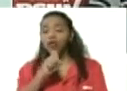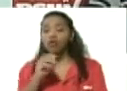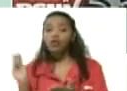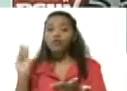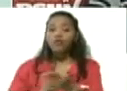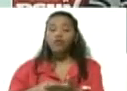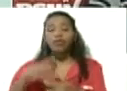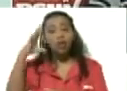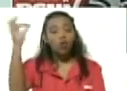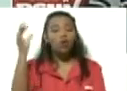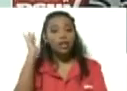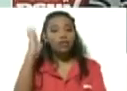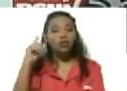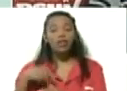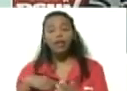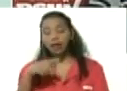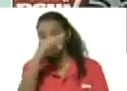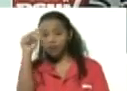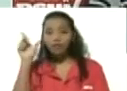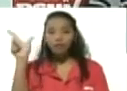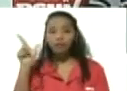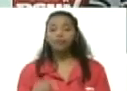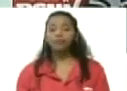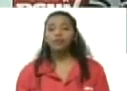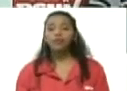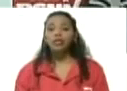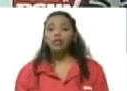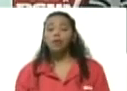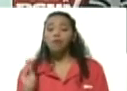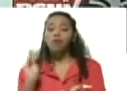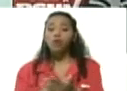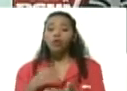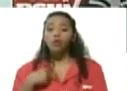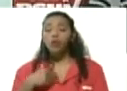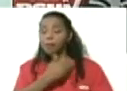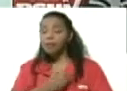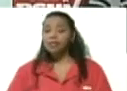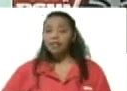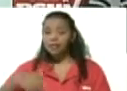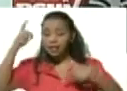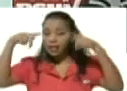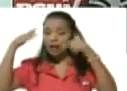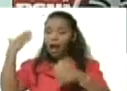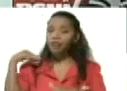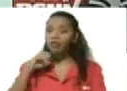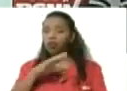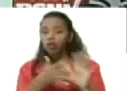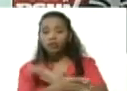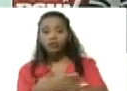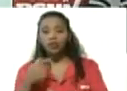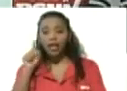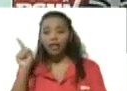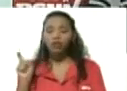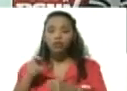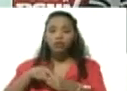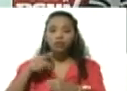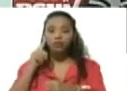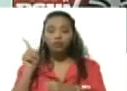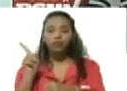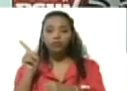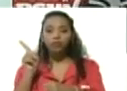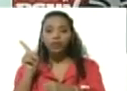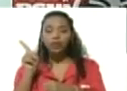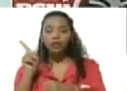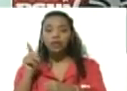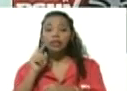Fundacional de nuestro Partido Socialista Unido de Venezuela, instalado por el comandante Hugo Chávez, que es parte de la